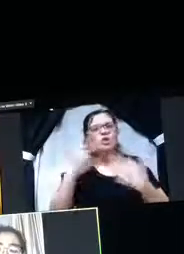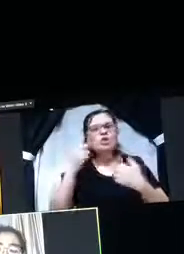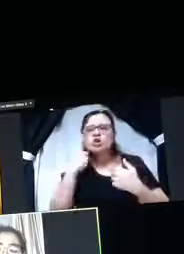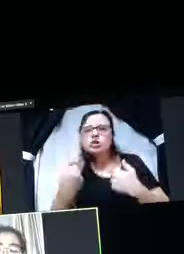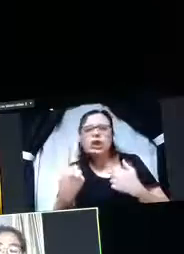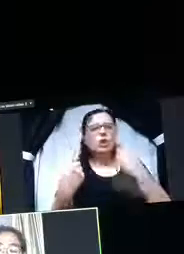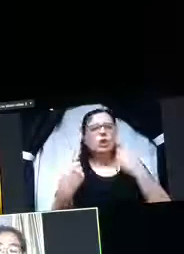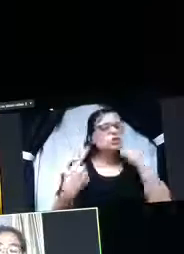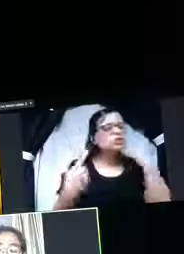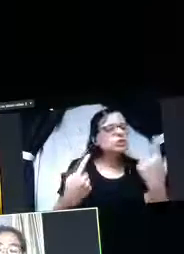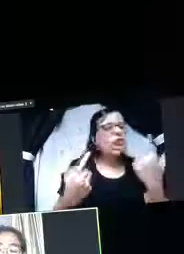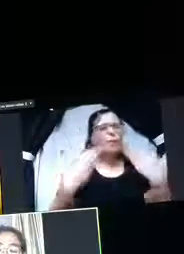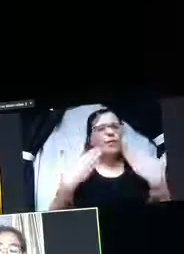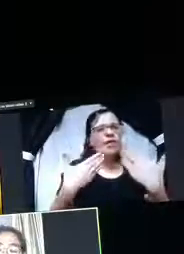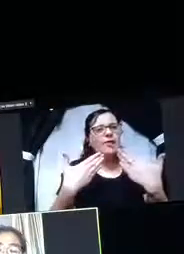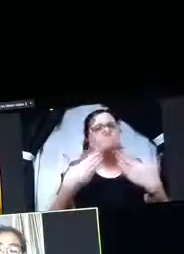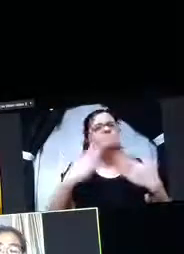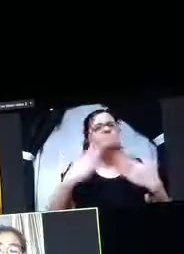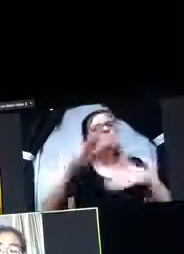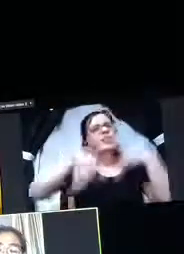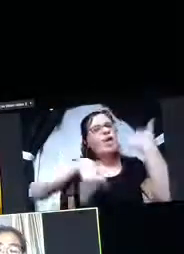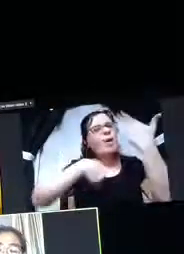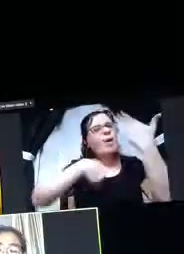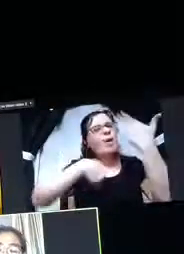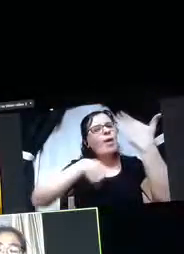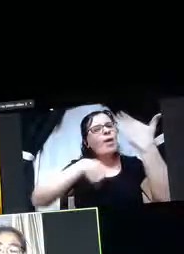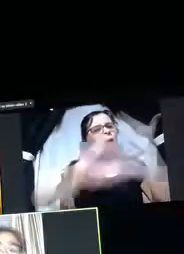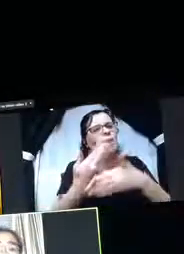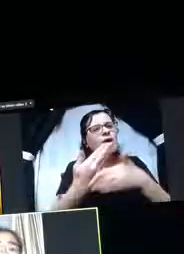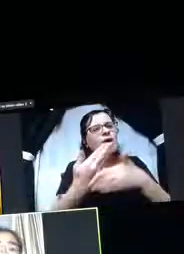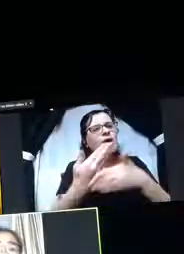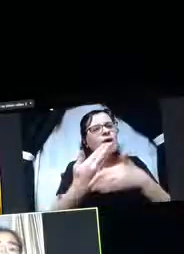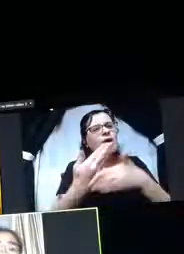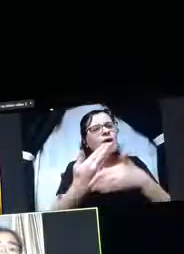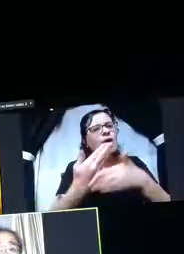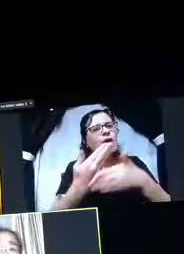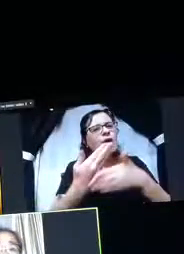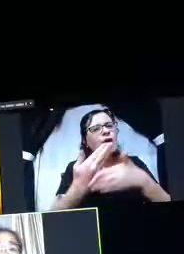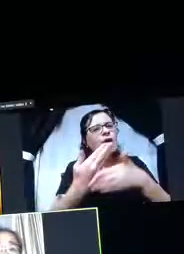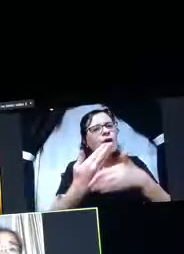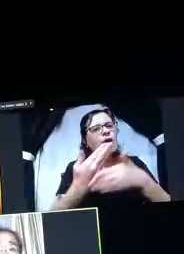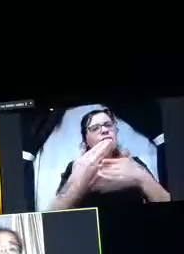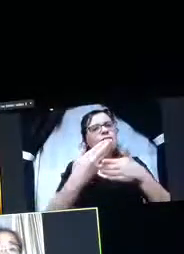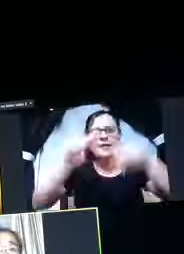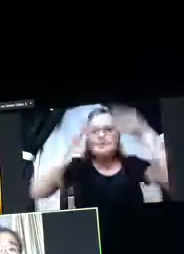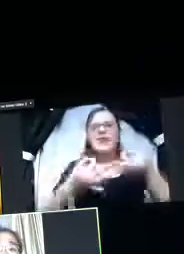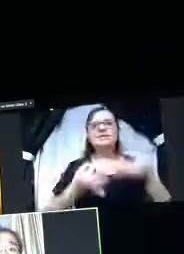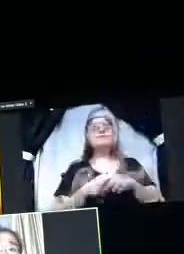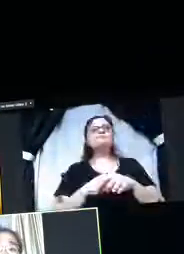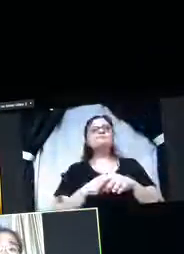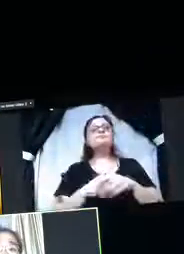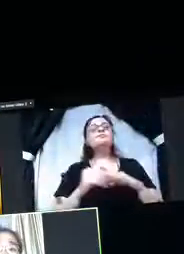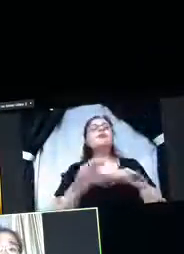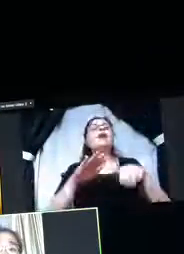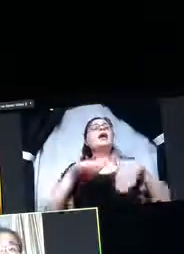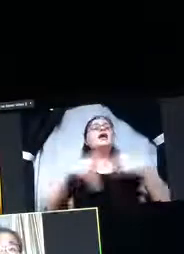sí, sentido. Totalmente. Y eso hace también la decisión desde lo clínico, ¿no?